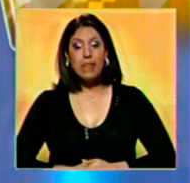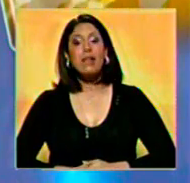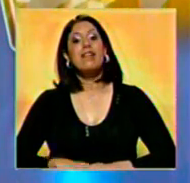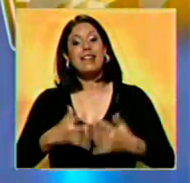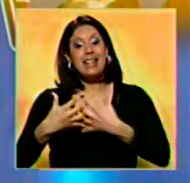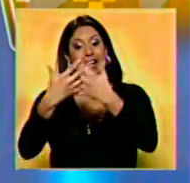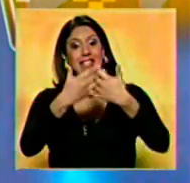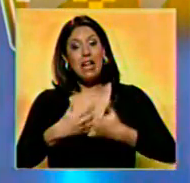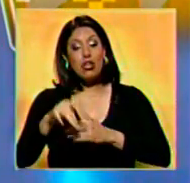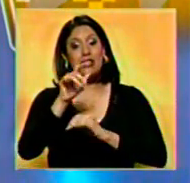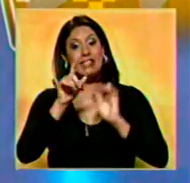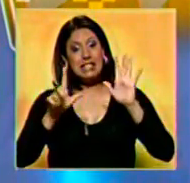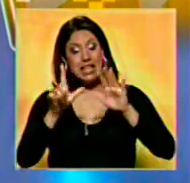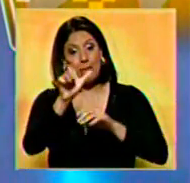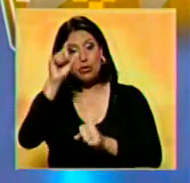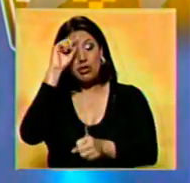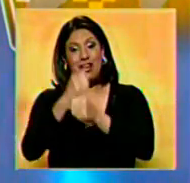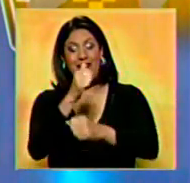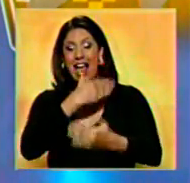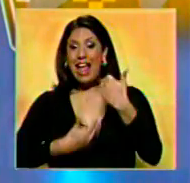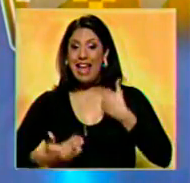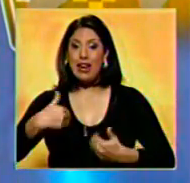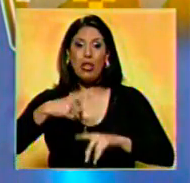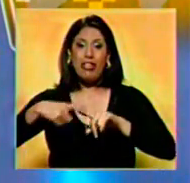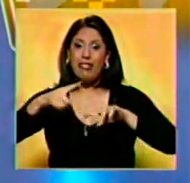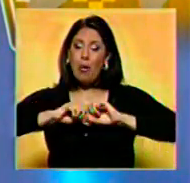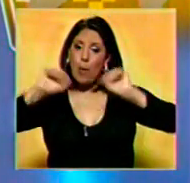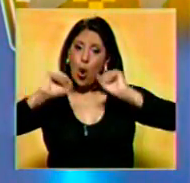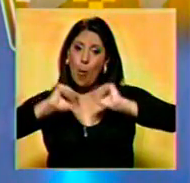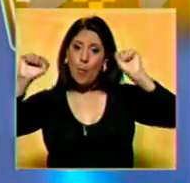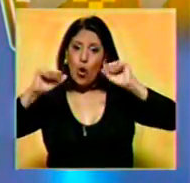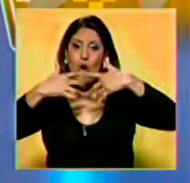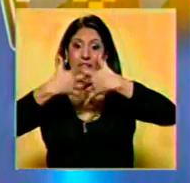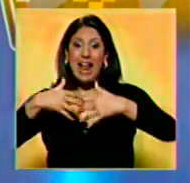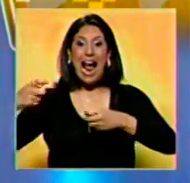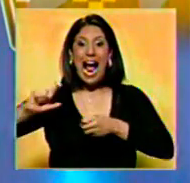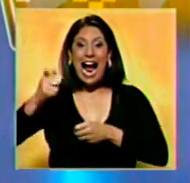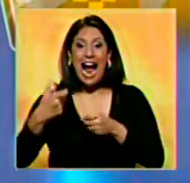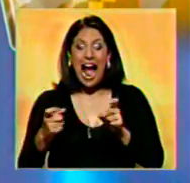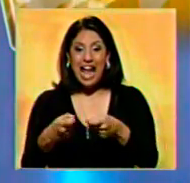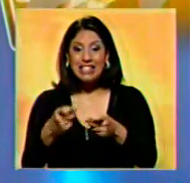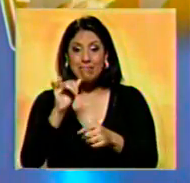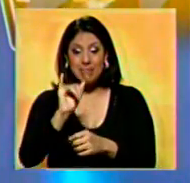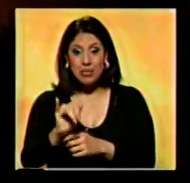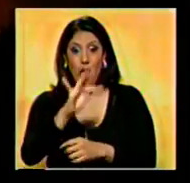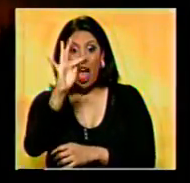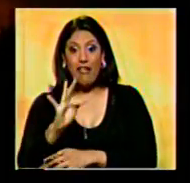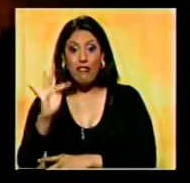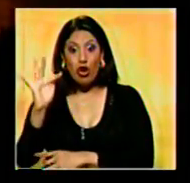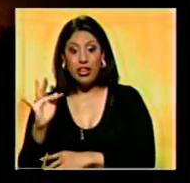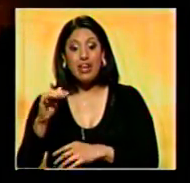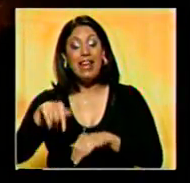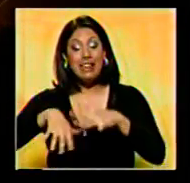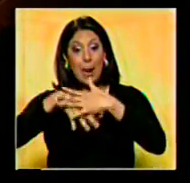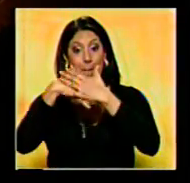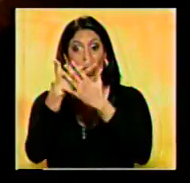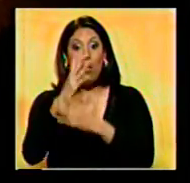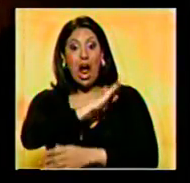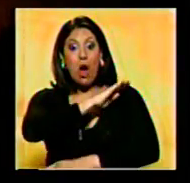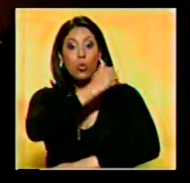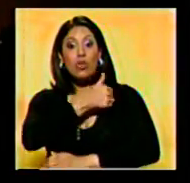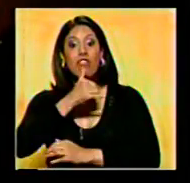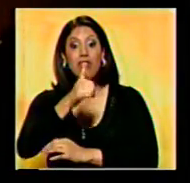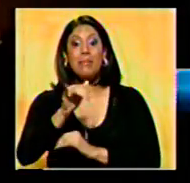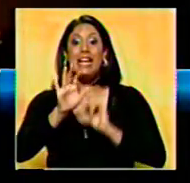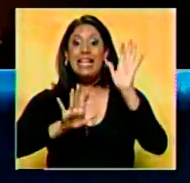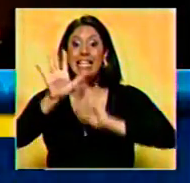en Estados Unidos siete empleados resultaron heridos por varias explosiones en una planta de gas propano en Florida esta madrugada las autoridades informaron